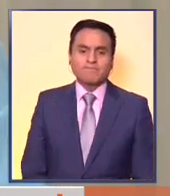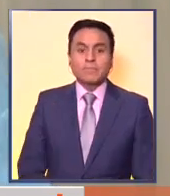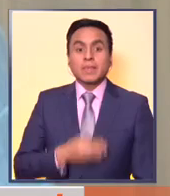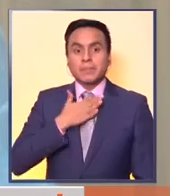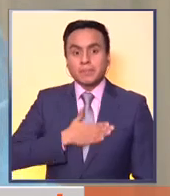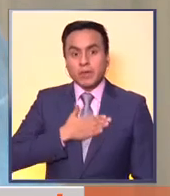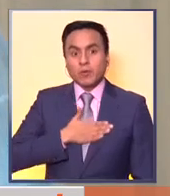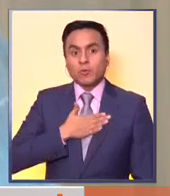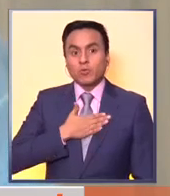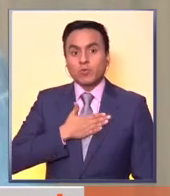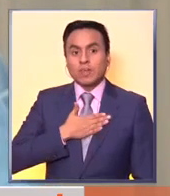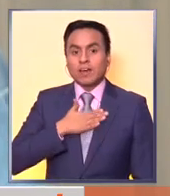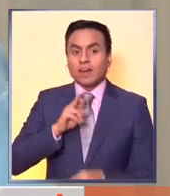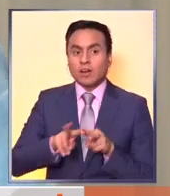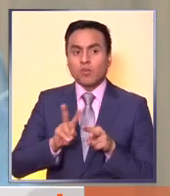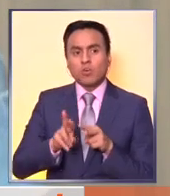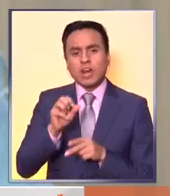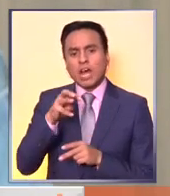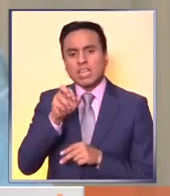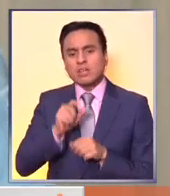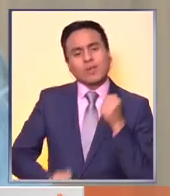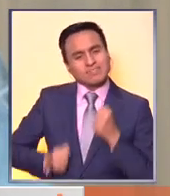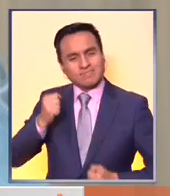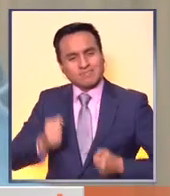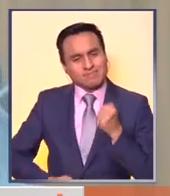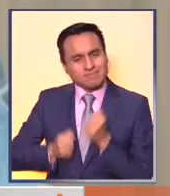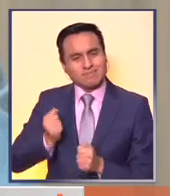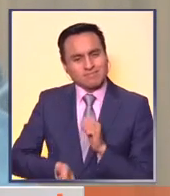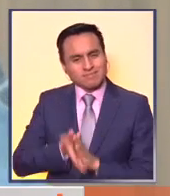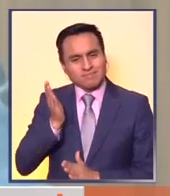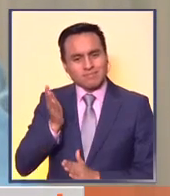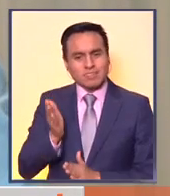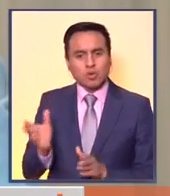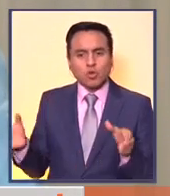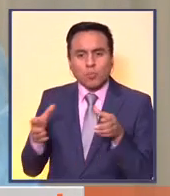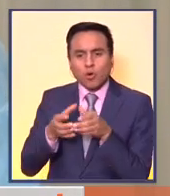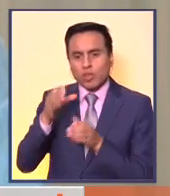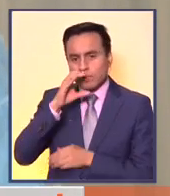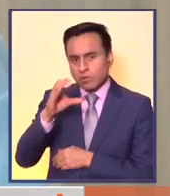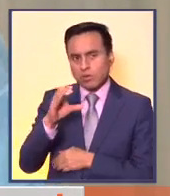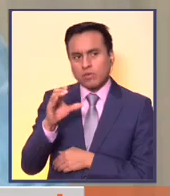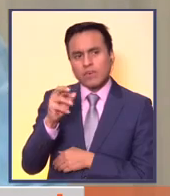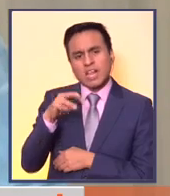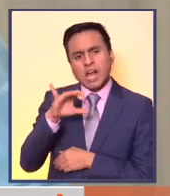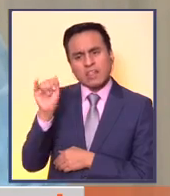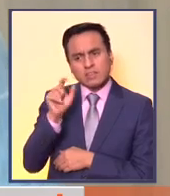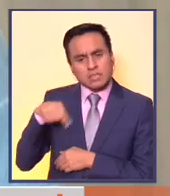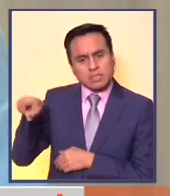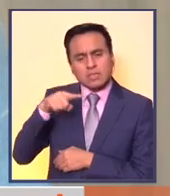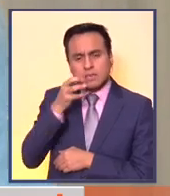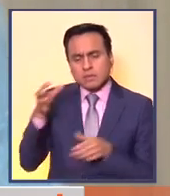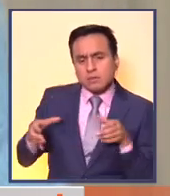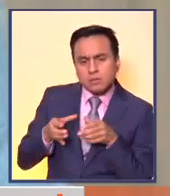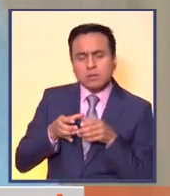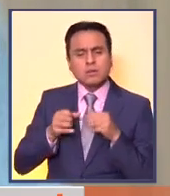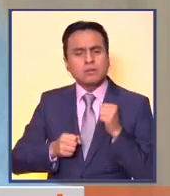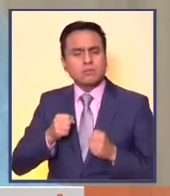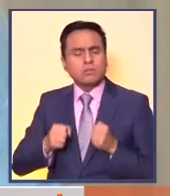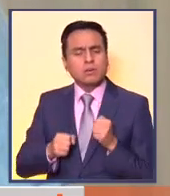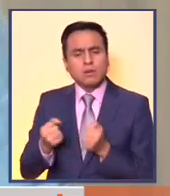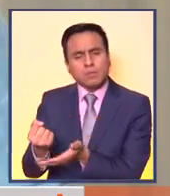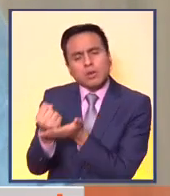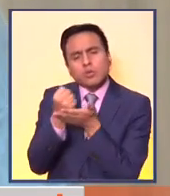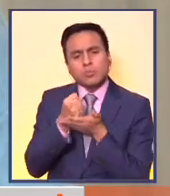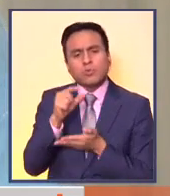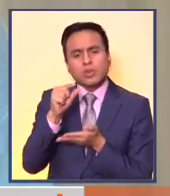gusta, o sea, hago runner, salgo a correr con un grupo acá en Concepción, los Fernández Vial Runner, así que eso igual me ayuda un poquito a ir, como